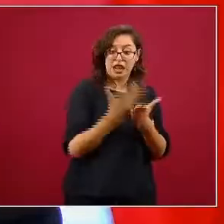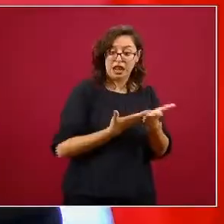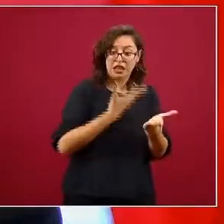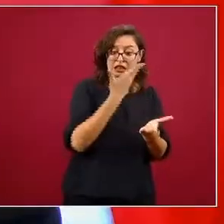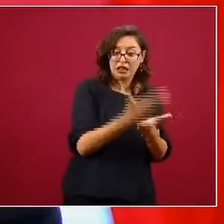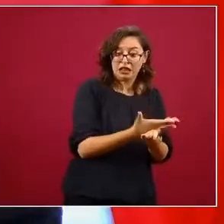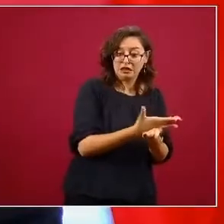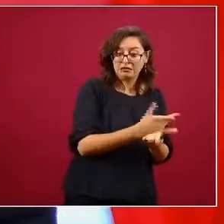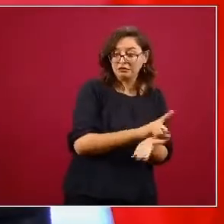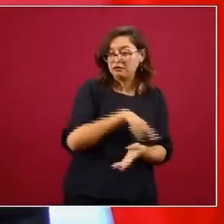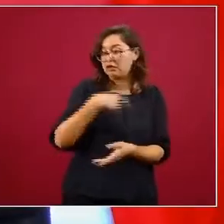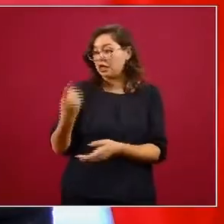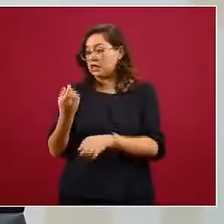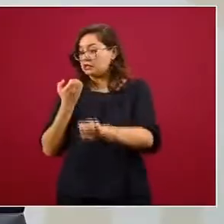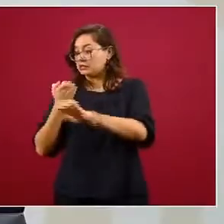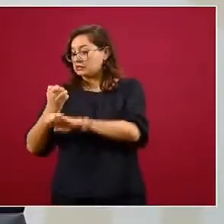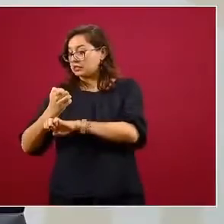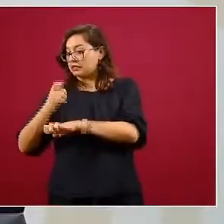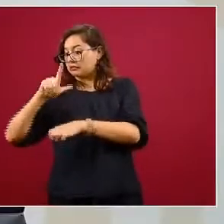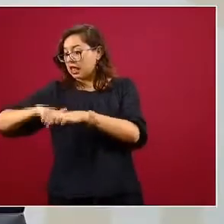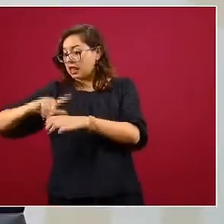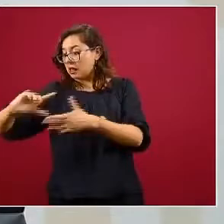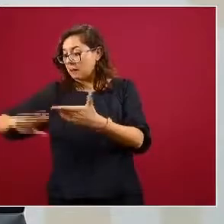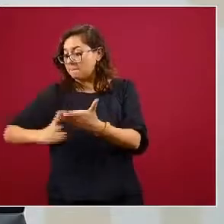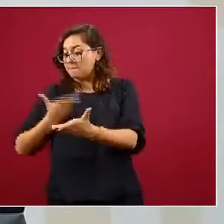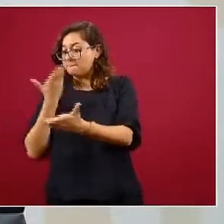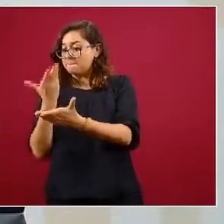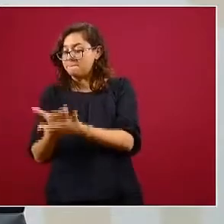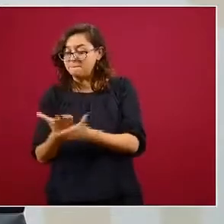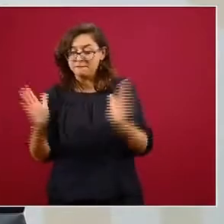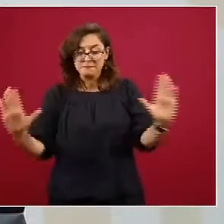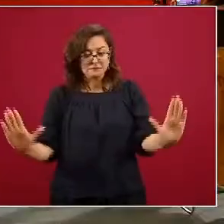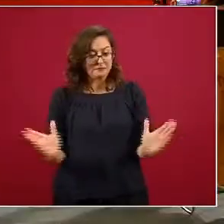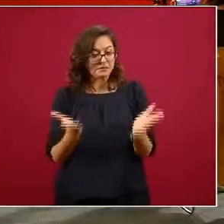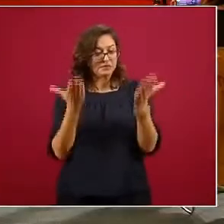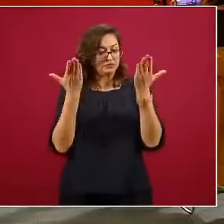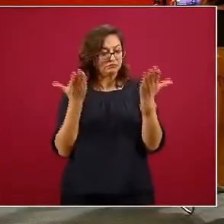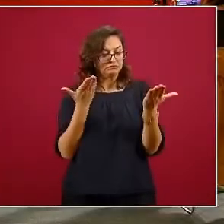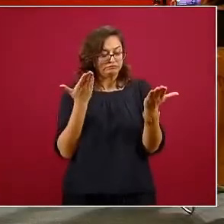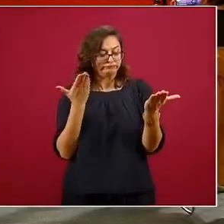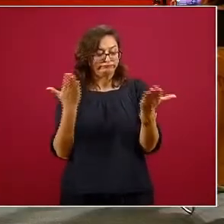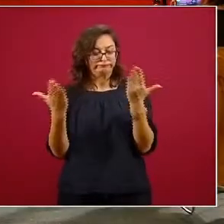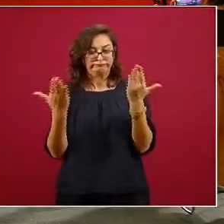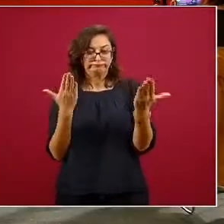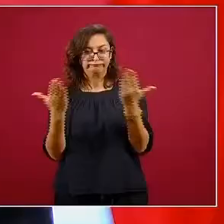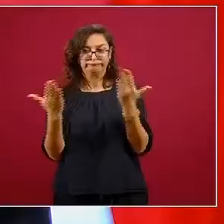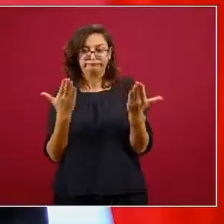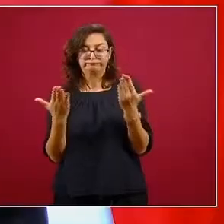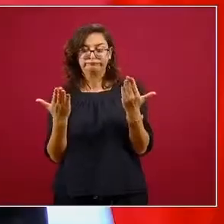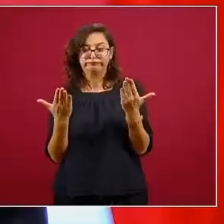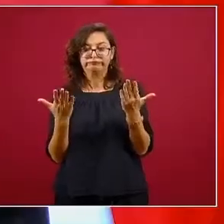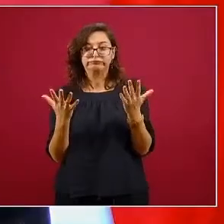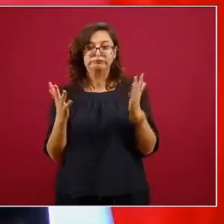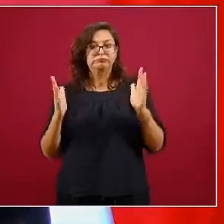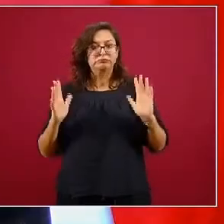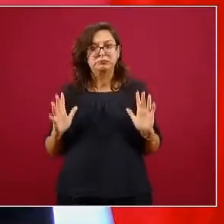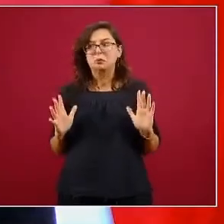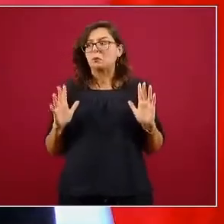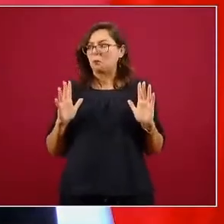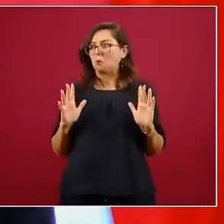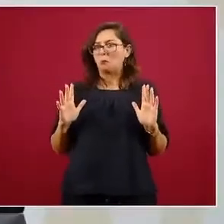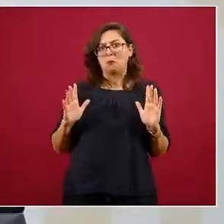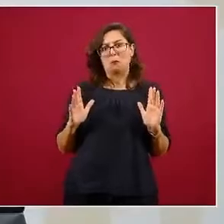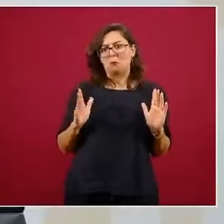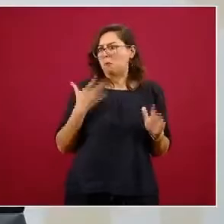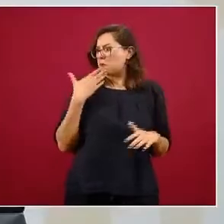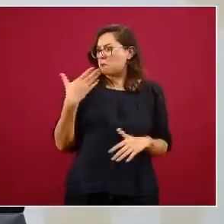ser interpretada para su instrumentación local por los gobiernos estatales, no tenemos inconveniente con ello,